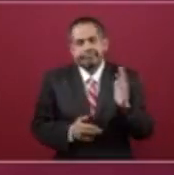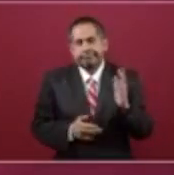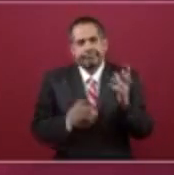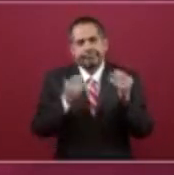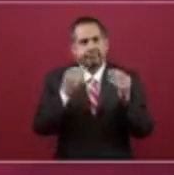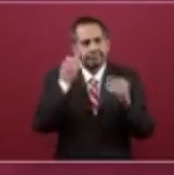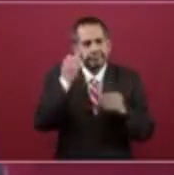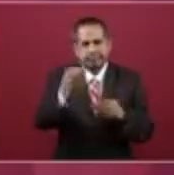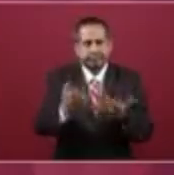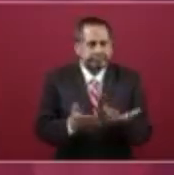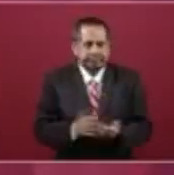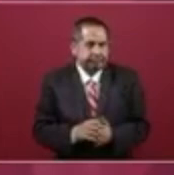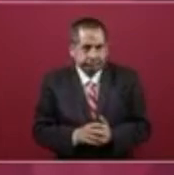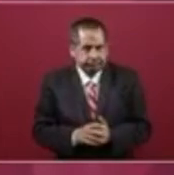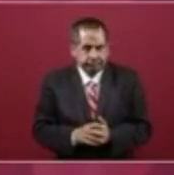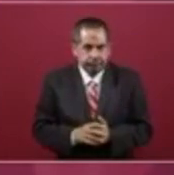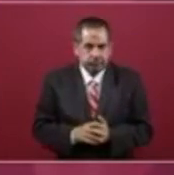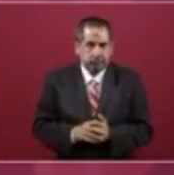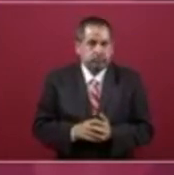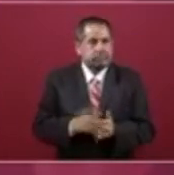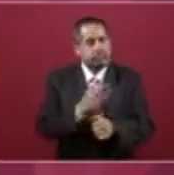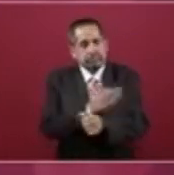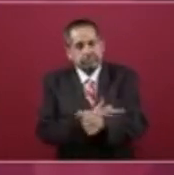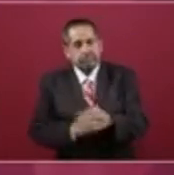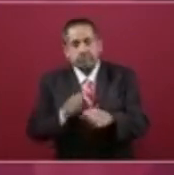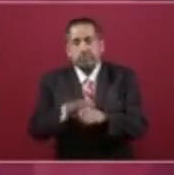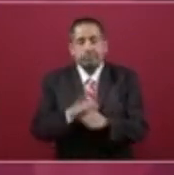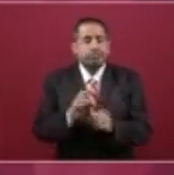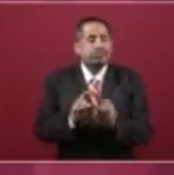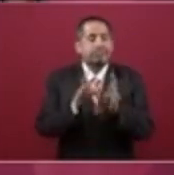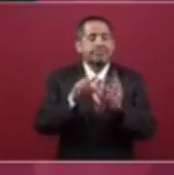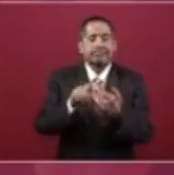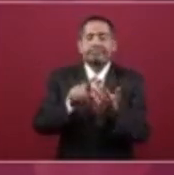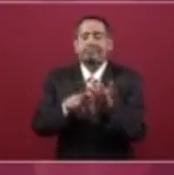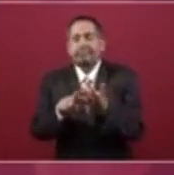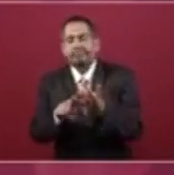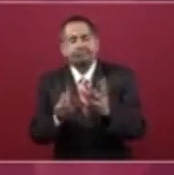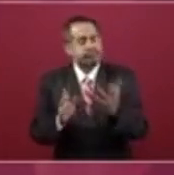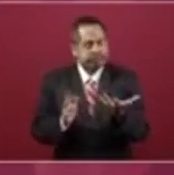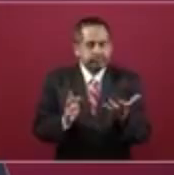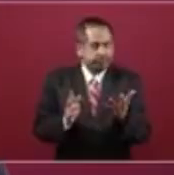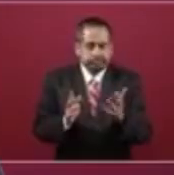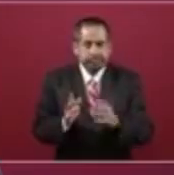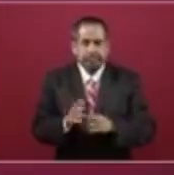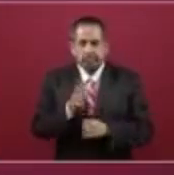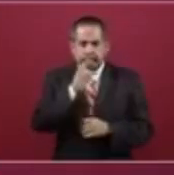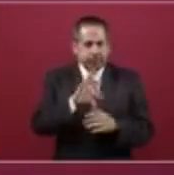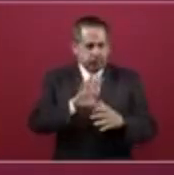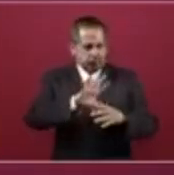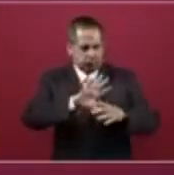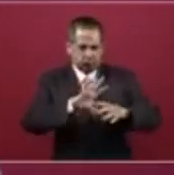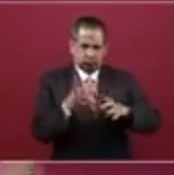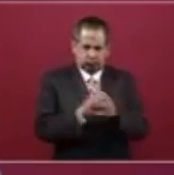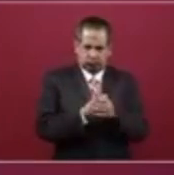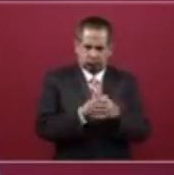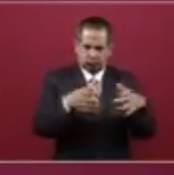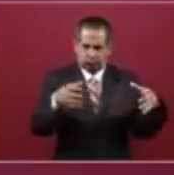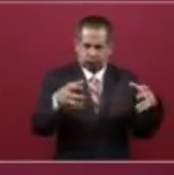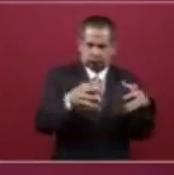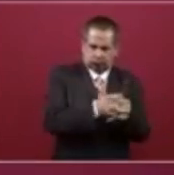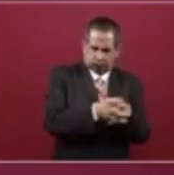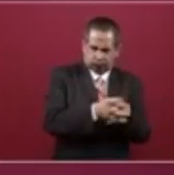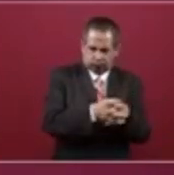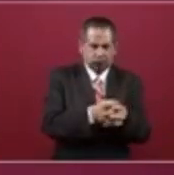o era muy marcado los retrasos en el desarrollo de las obras. El hecho de que los consorcios actúen de manera